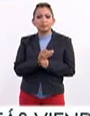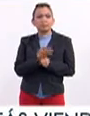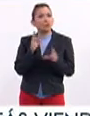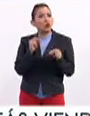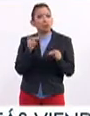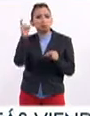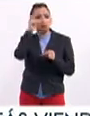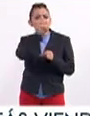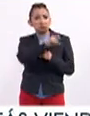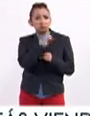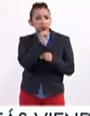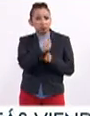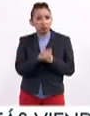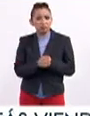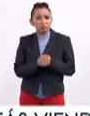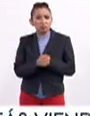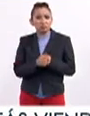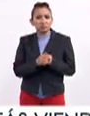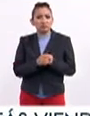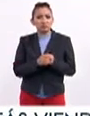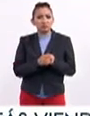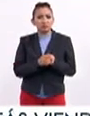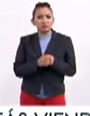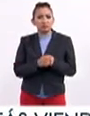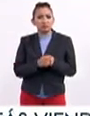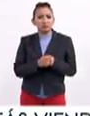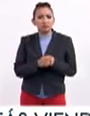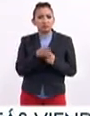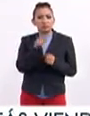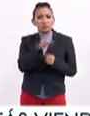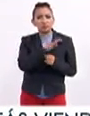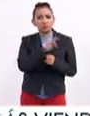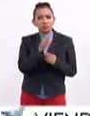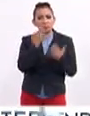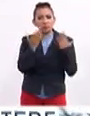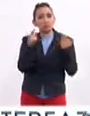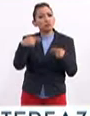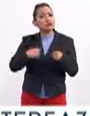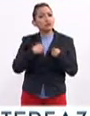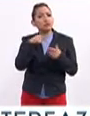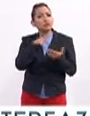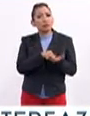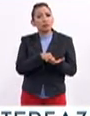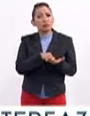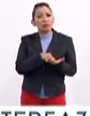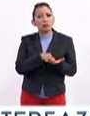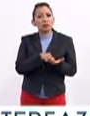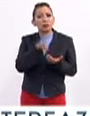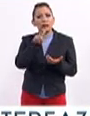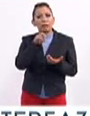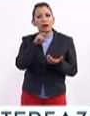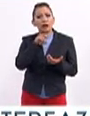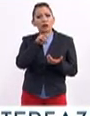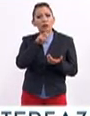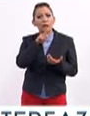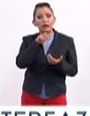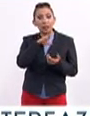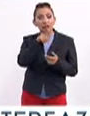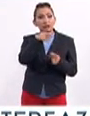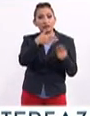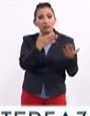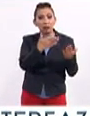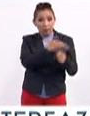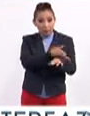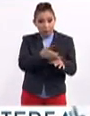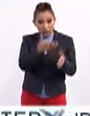no es tan difícil el que puedas estudiar allá. ¿Dónde viviste? Estuve en Vancouver. No, pero ¿con